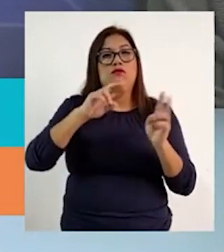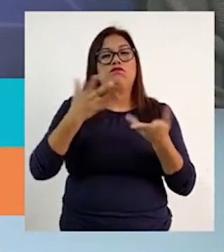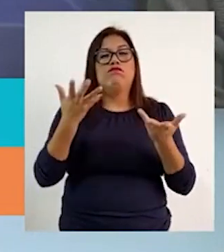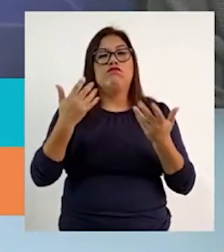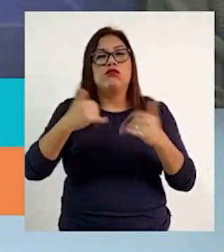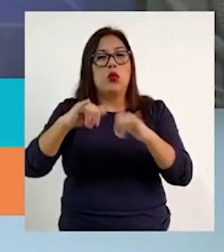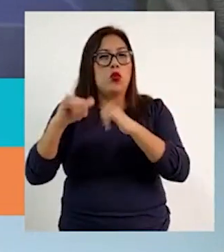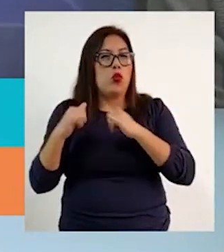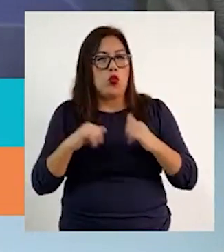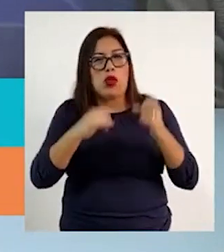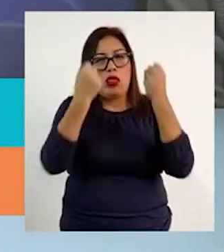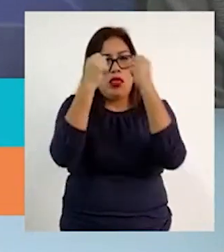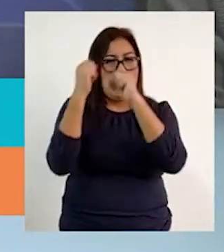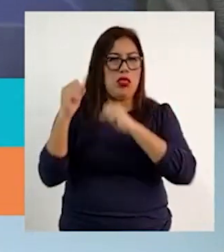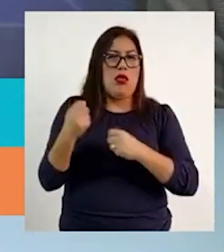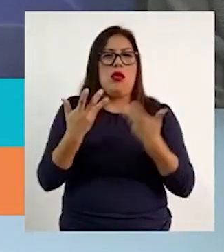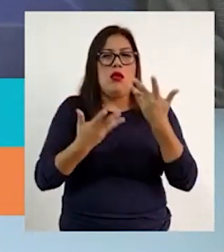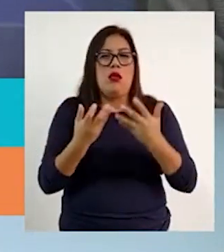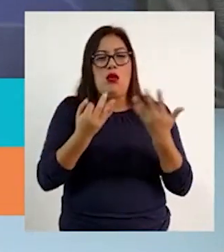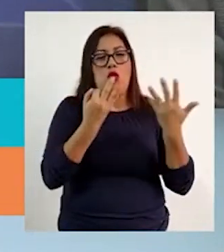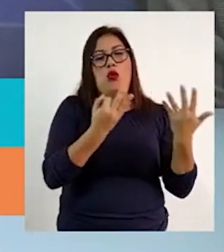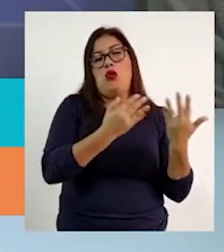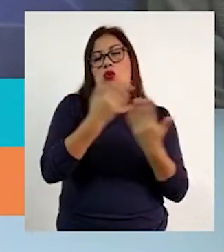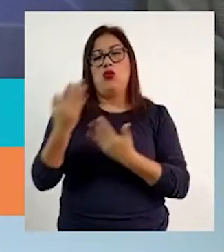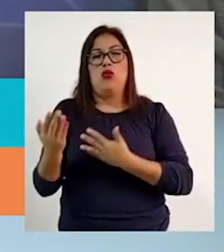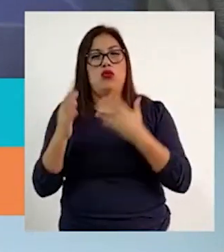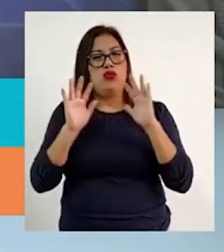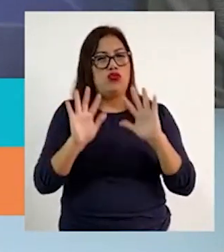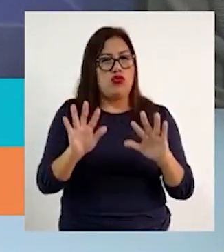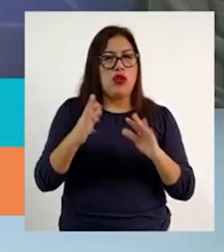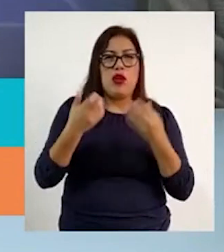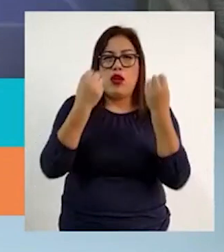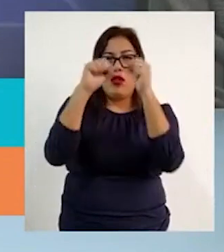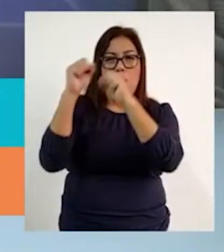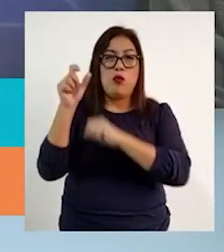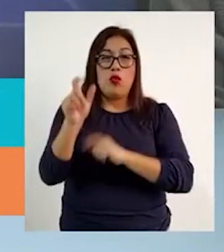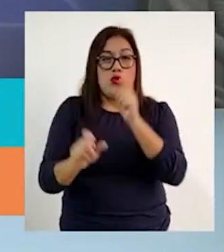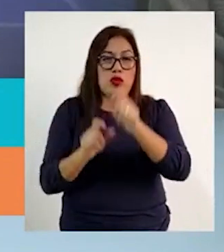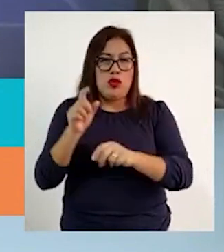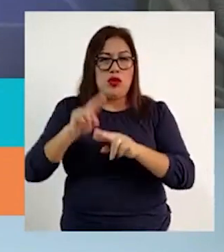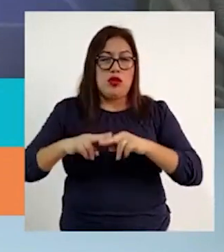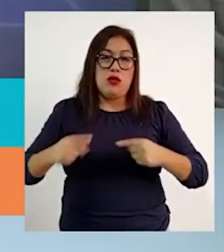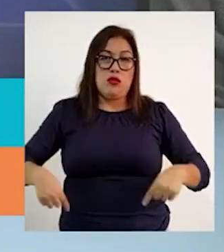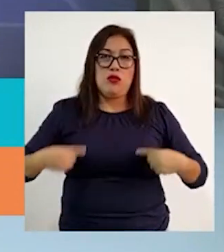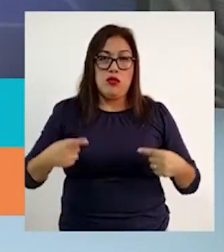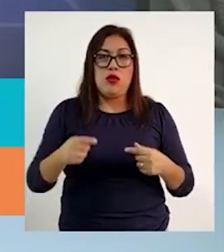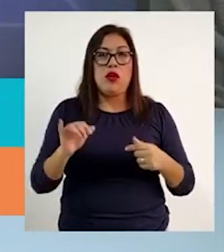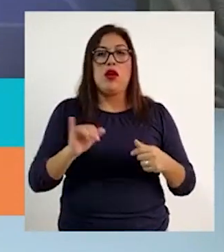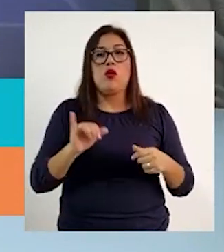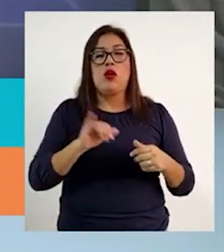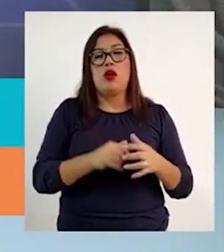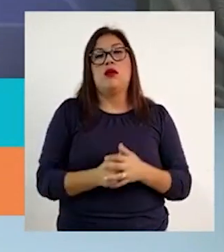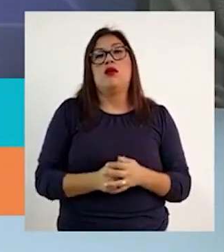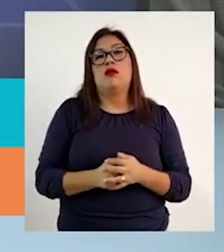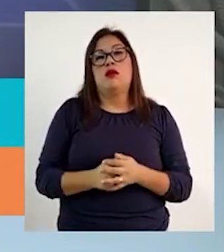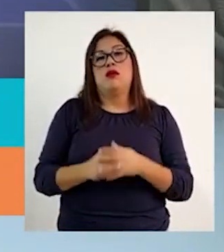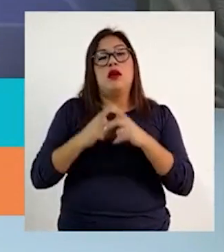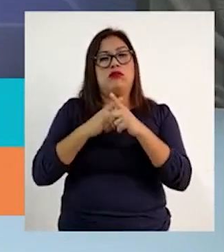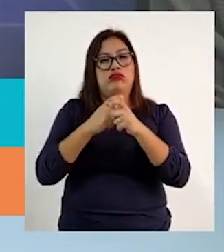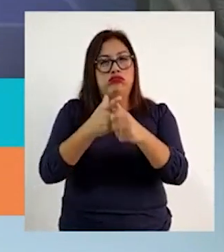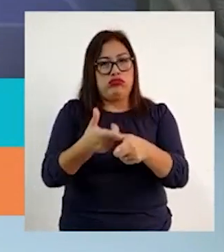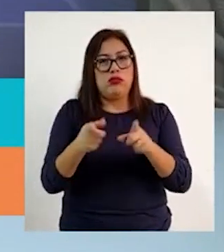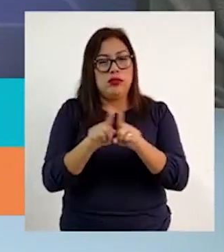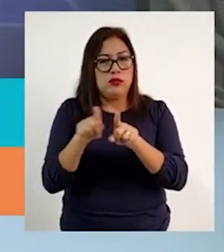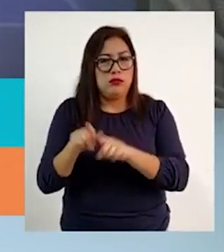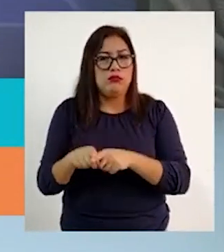serán entre 8 o 10 paradeportistas, así como en paratletismo. Se va a llevar un